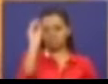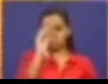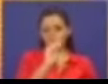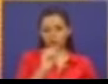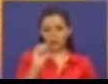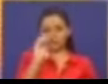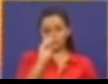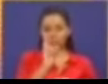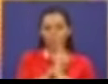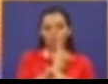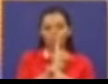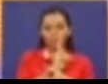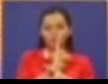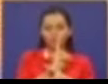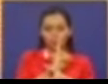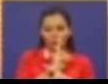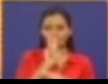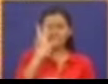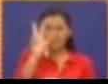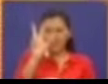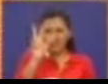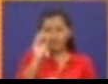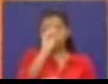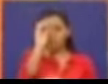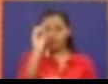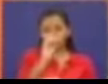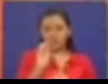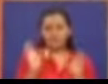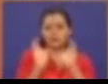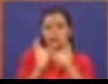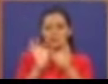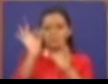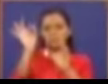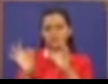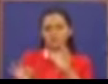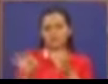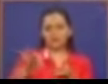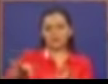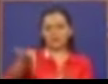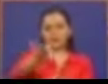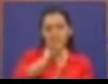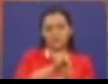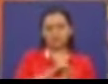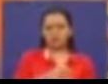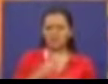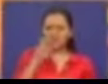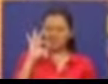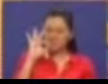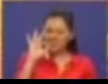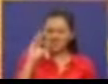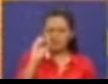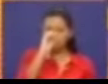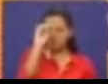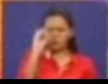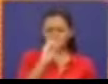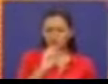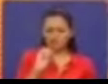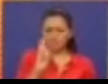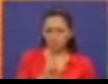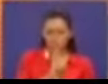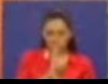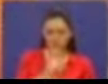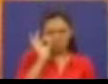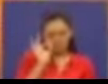uso de semilla certificada a nivel agrícola en general. ¿Qué sentido tiene eso? Es decir, solo 3% utilizaba semilla de